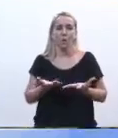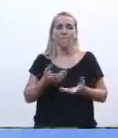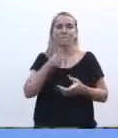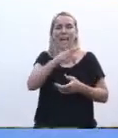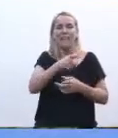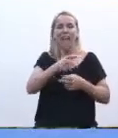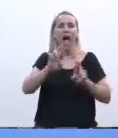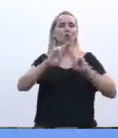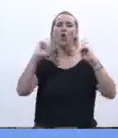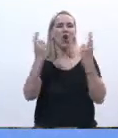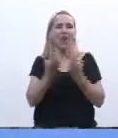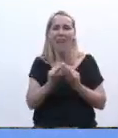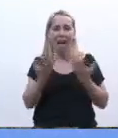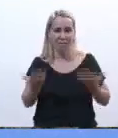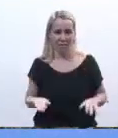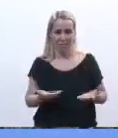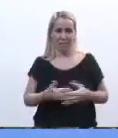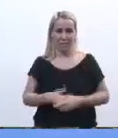su sororidad.